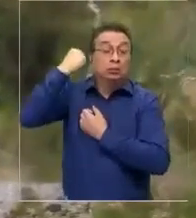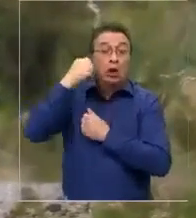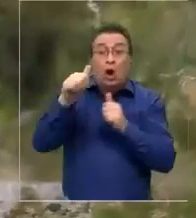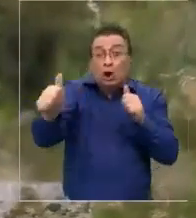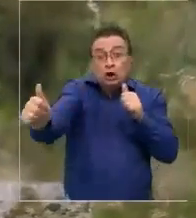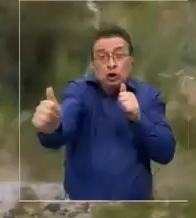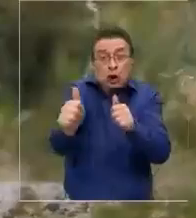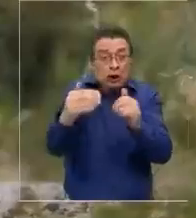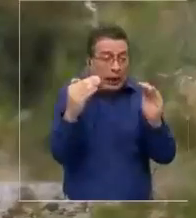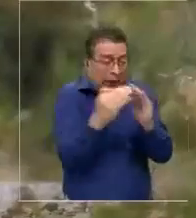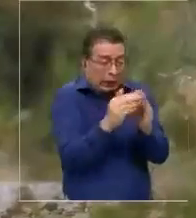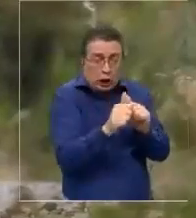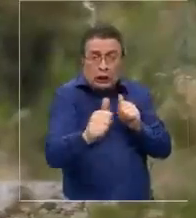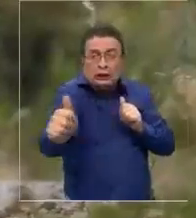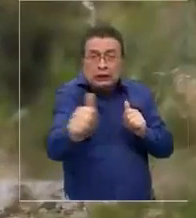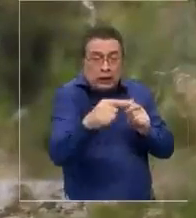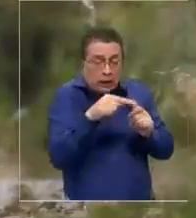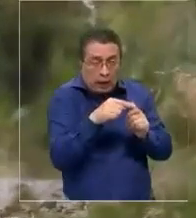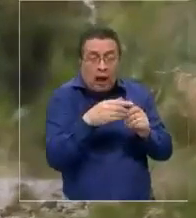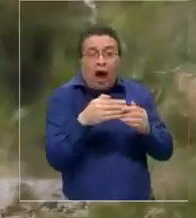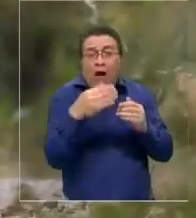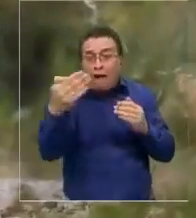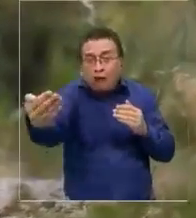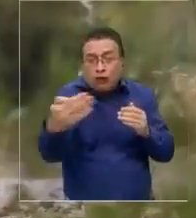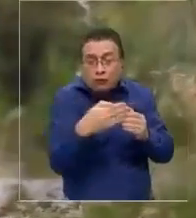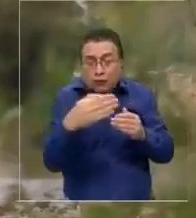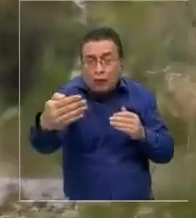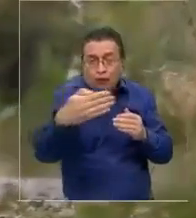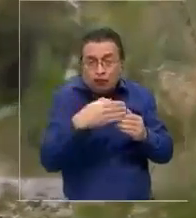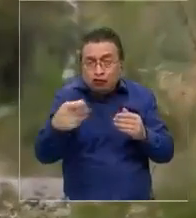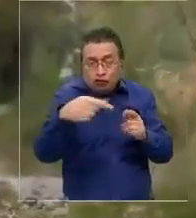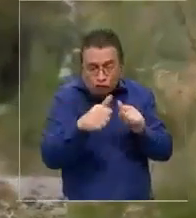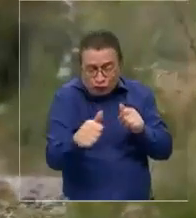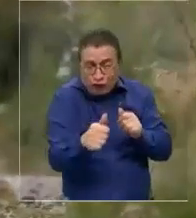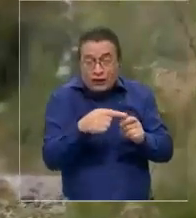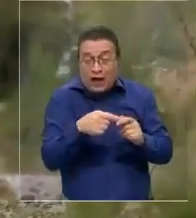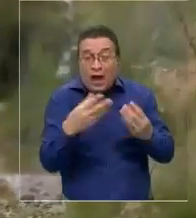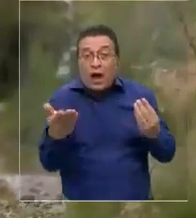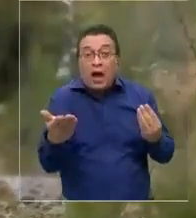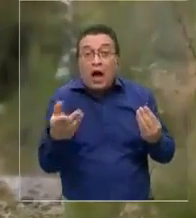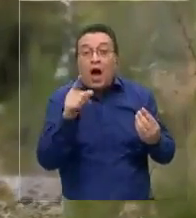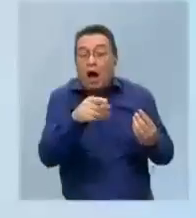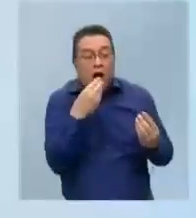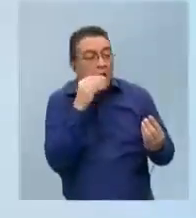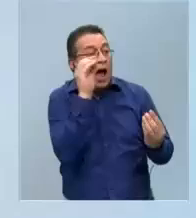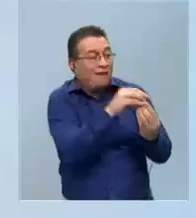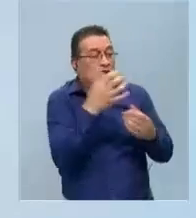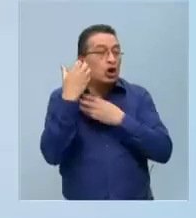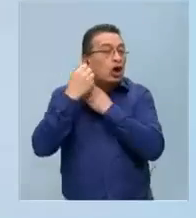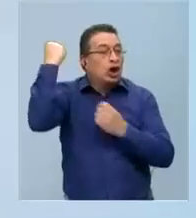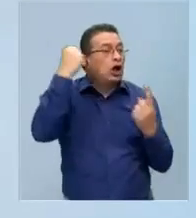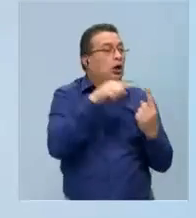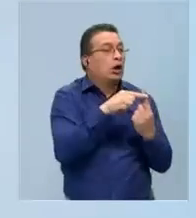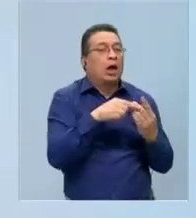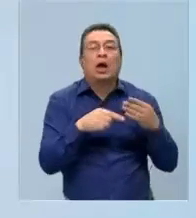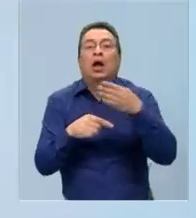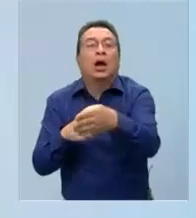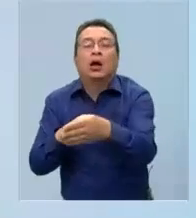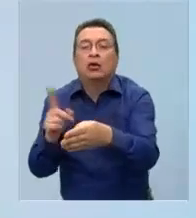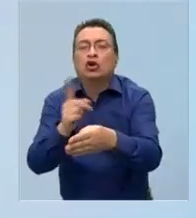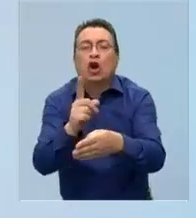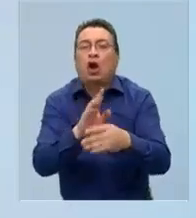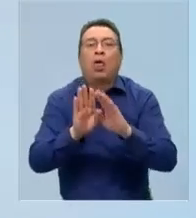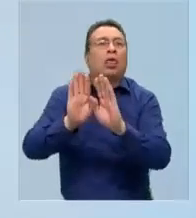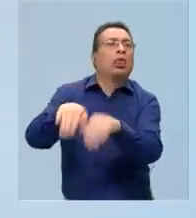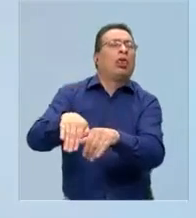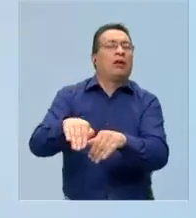pocos metros de su casa, afuera prácticamente en la puerta, ni siquiera se haya acercado en ningún